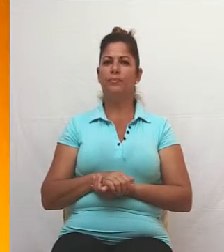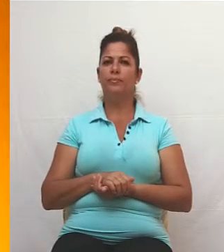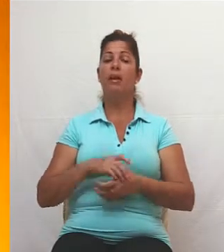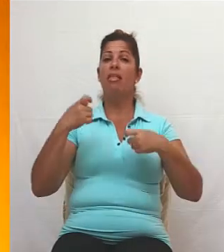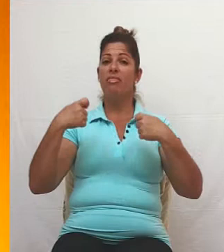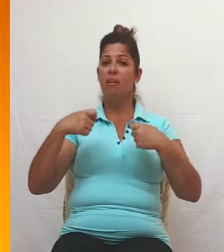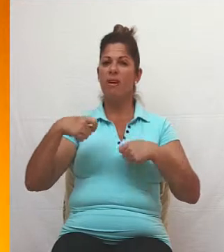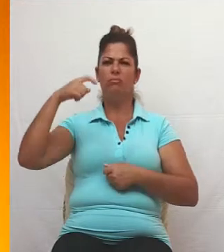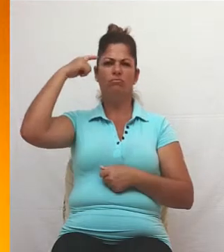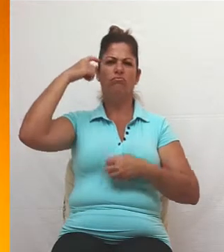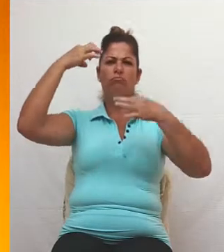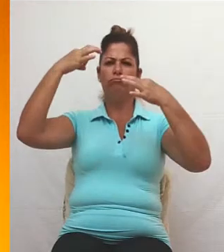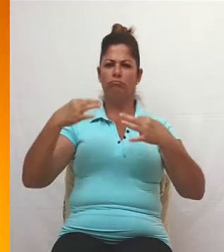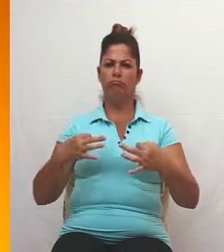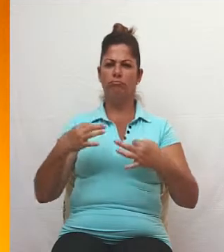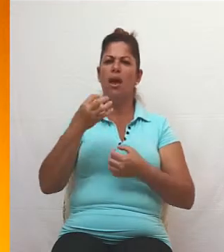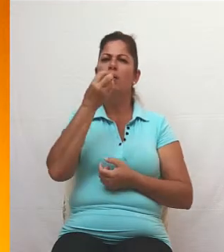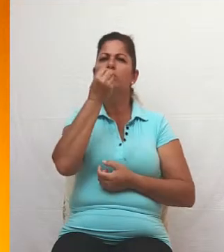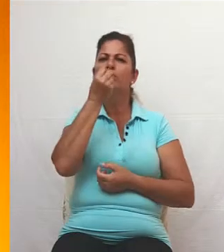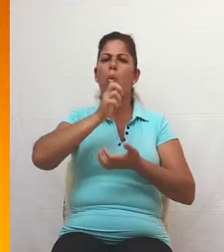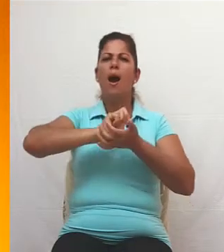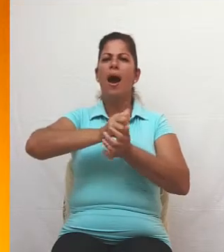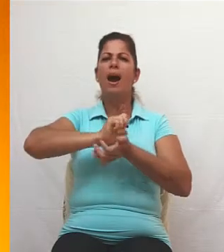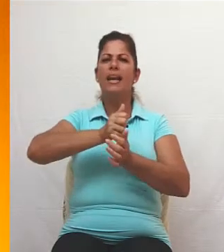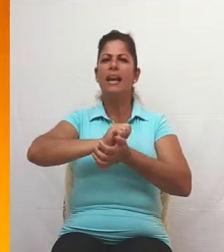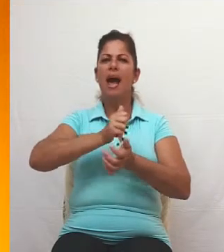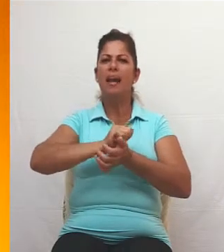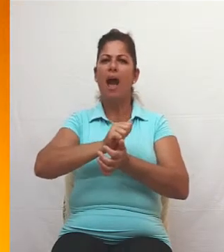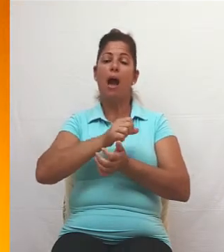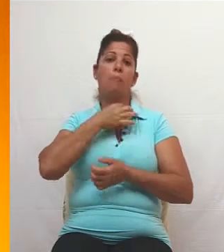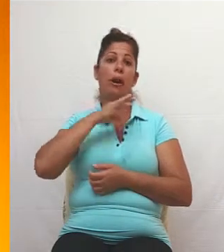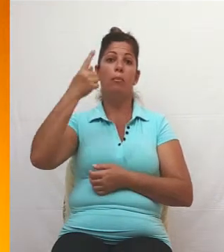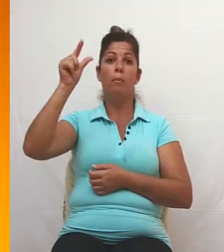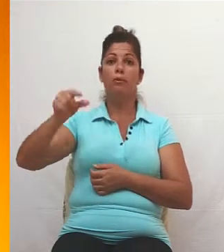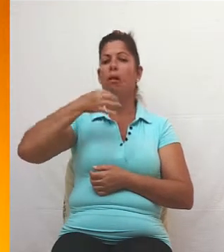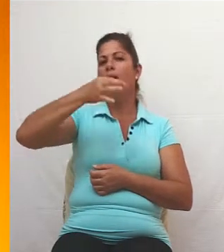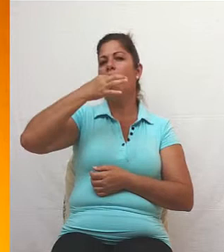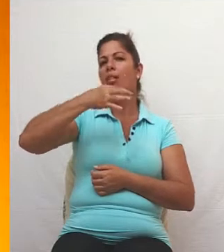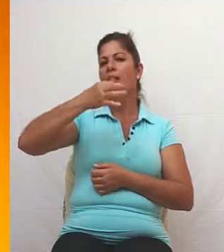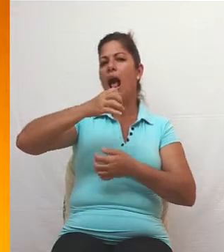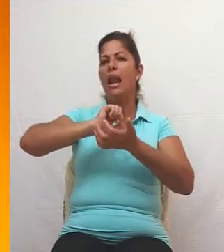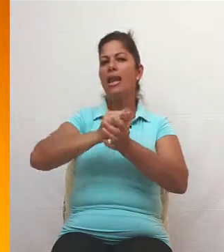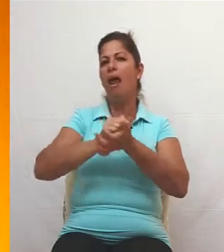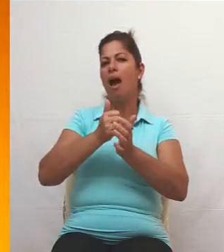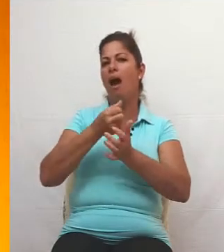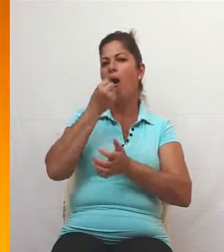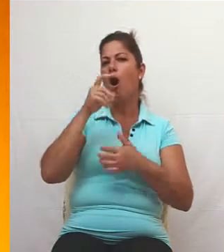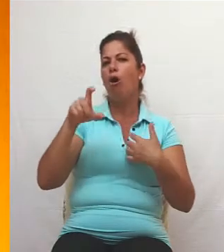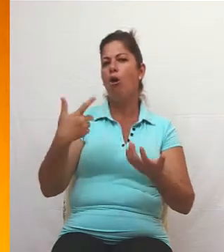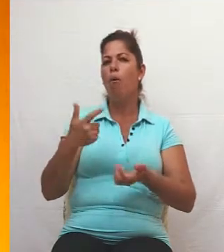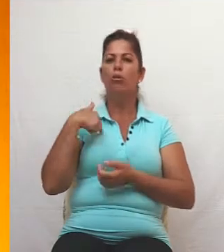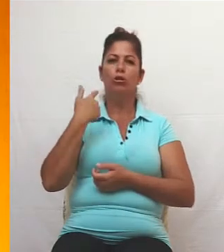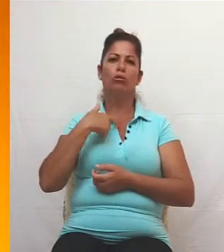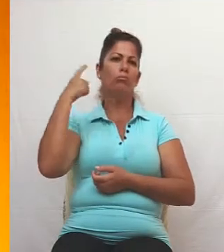acaso podemos tener certeza de cómo sabe una naranja a través de un relato no